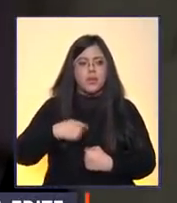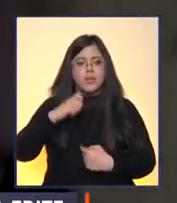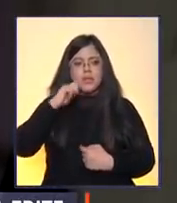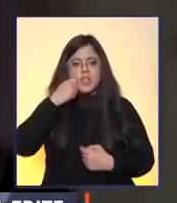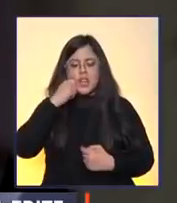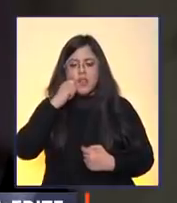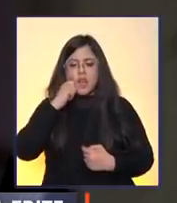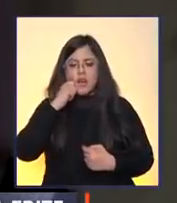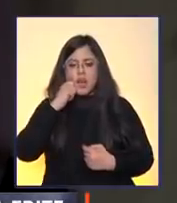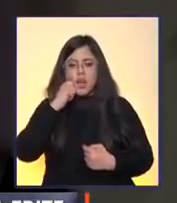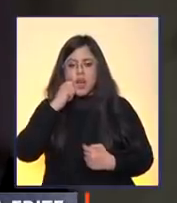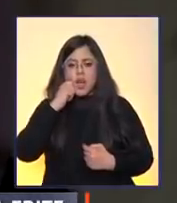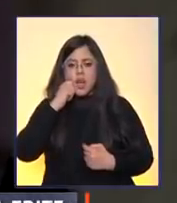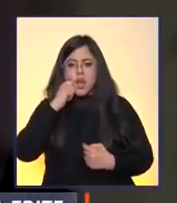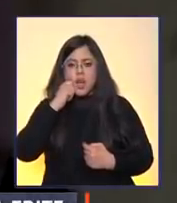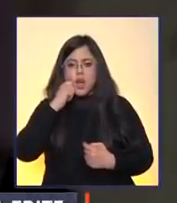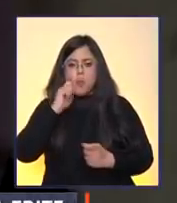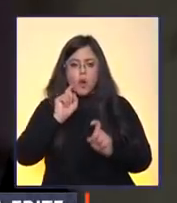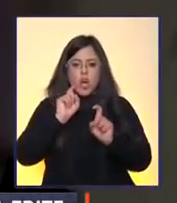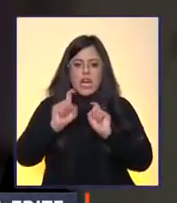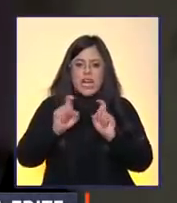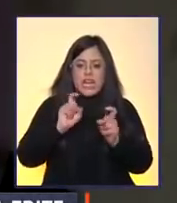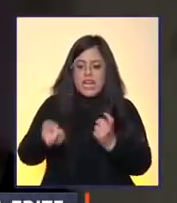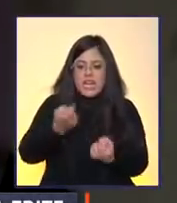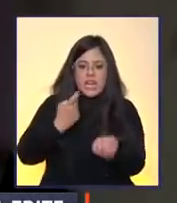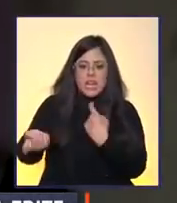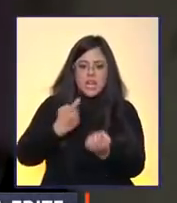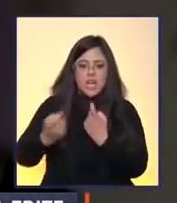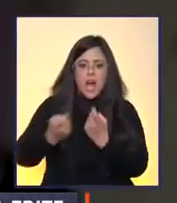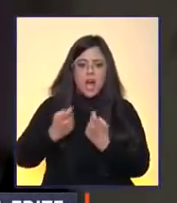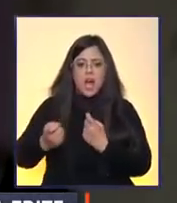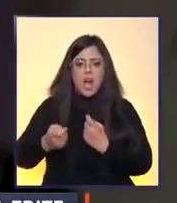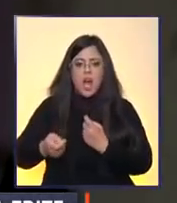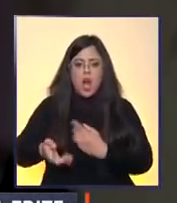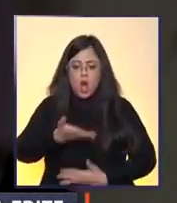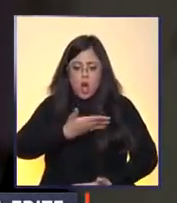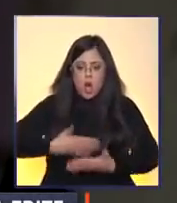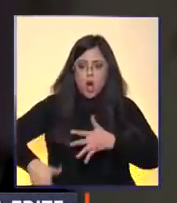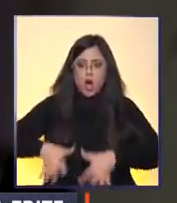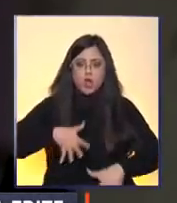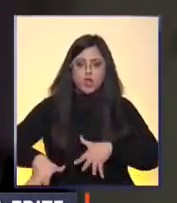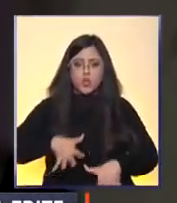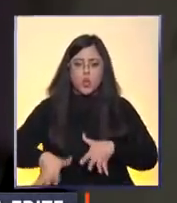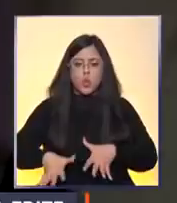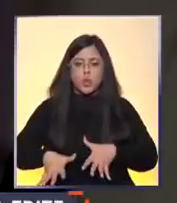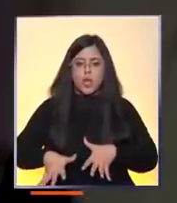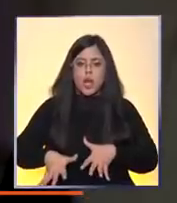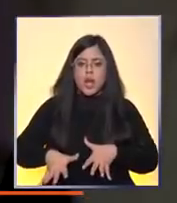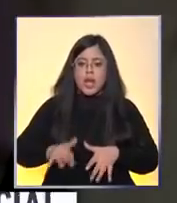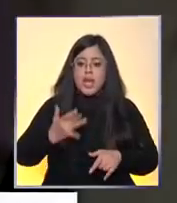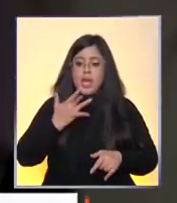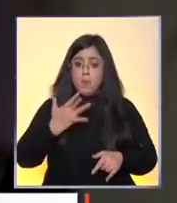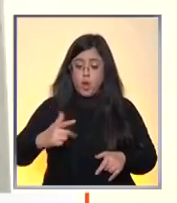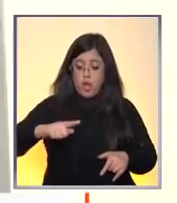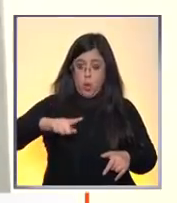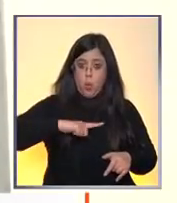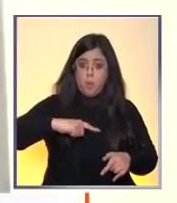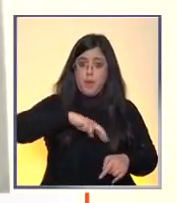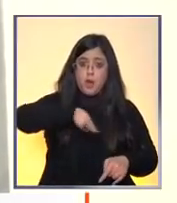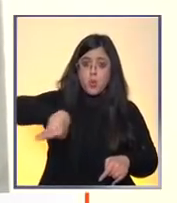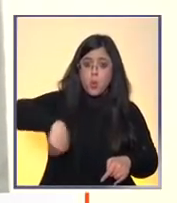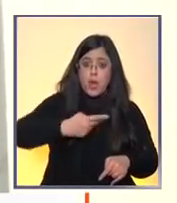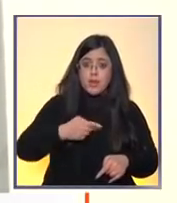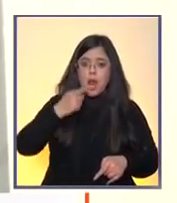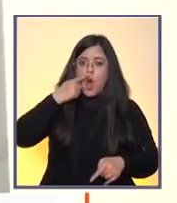eran cuestionarnos a nosotros, nuestras conductas, y que en base a estas conductas que nosotros teníamos, él actuó de esa manera. La